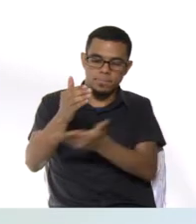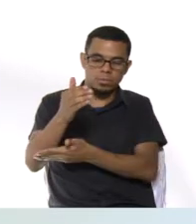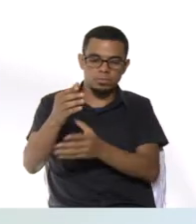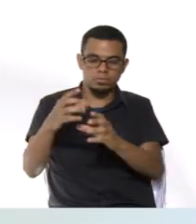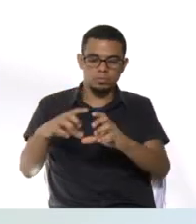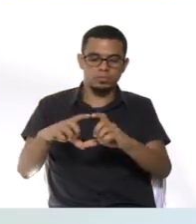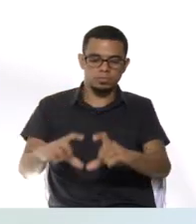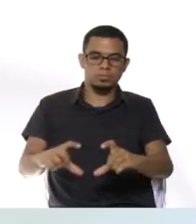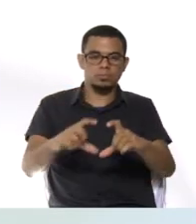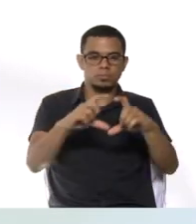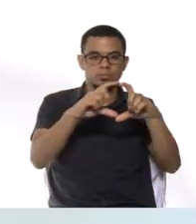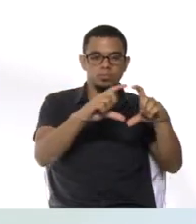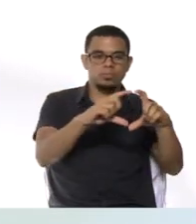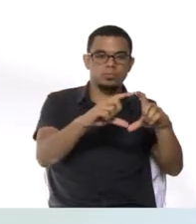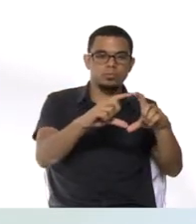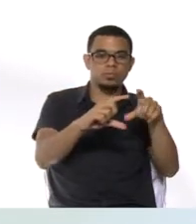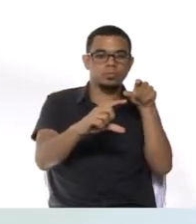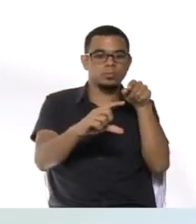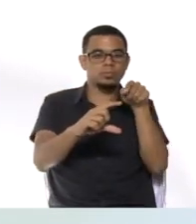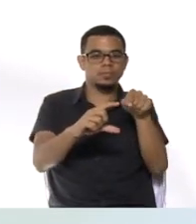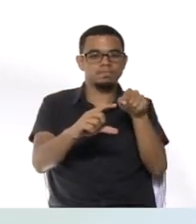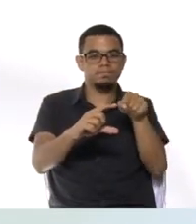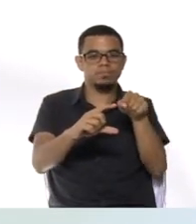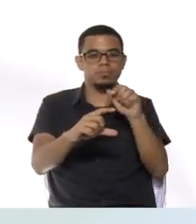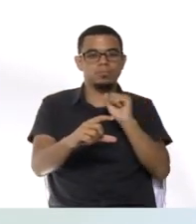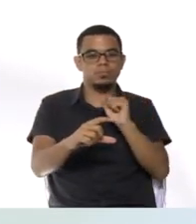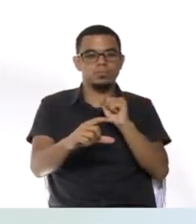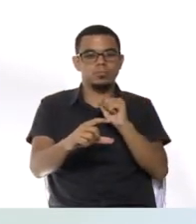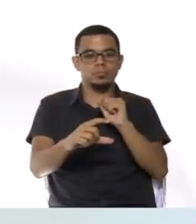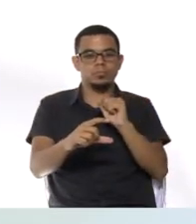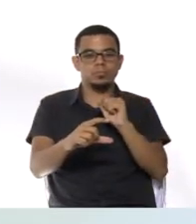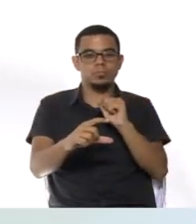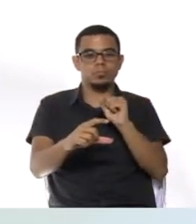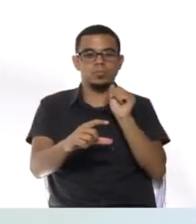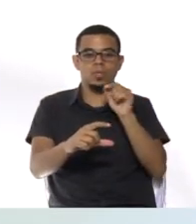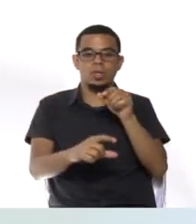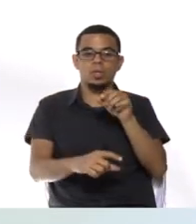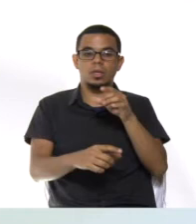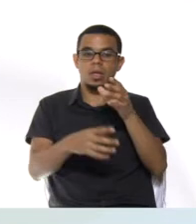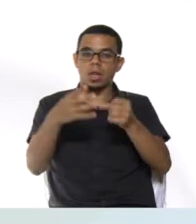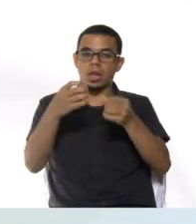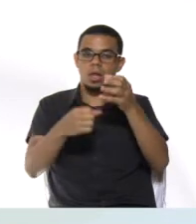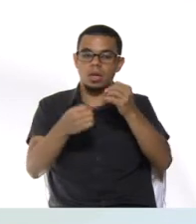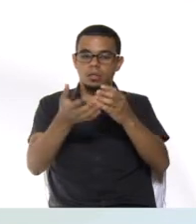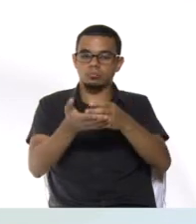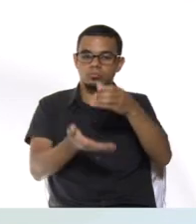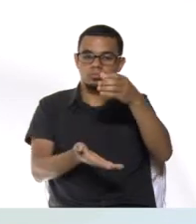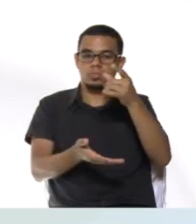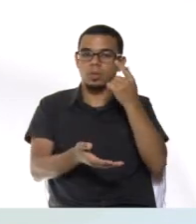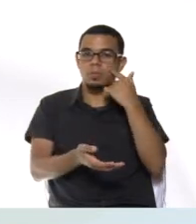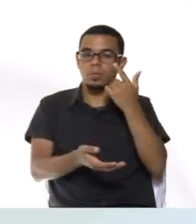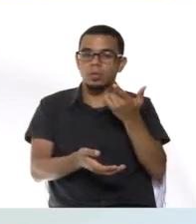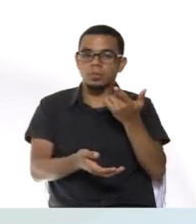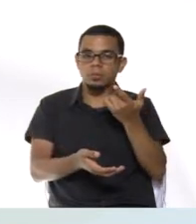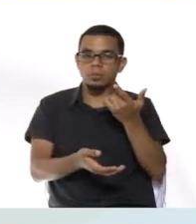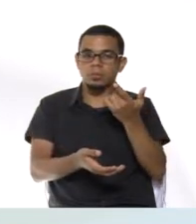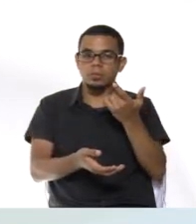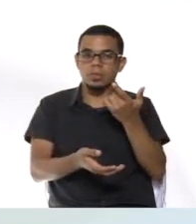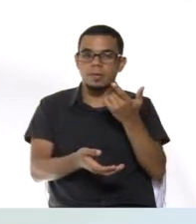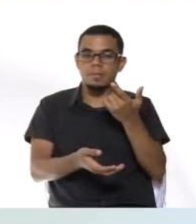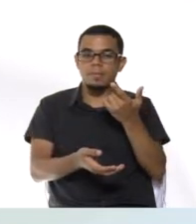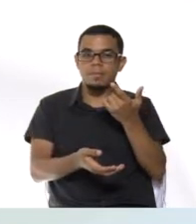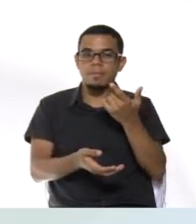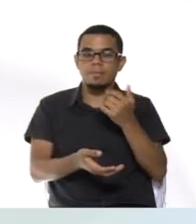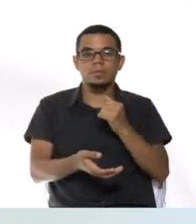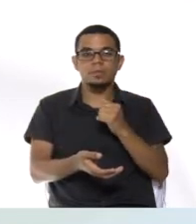leche, o estas tapas plásticas de envases grandes que son similares a las que traen las latas de leche, para usarlas